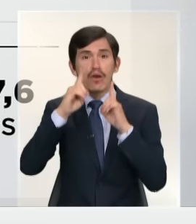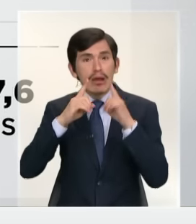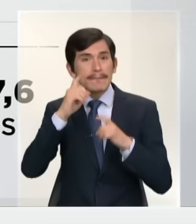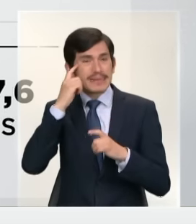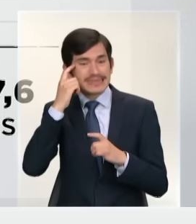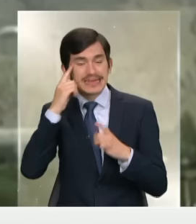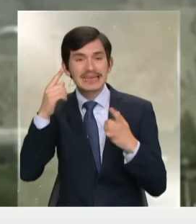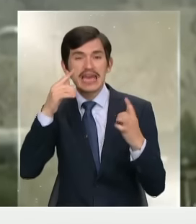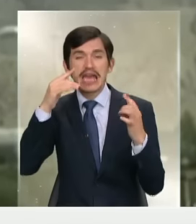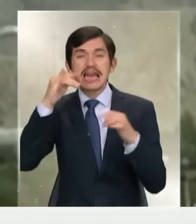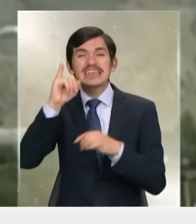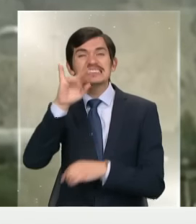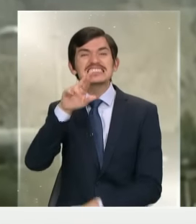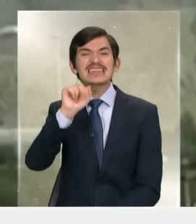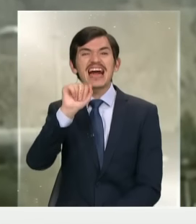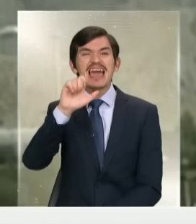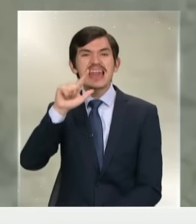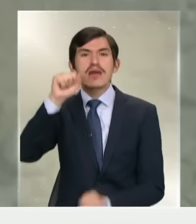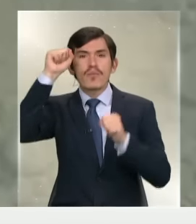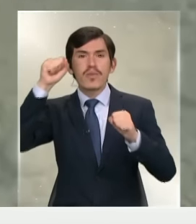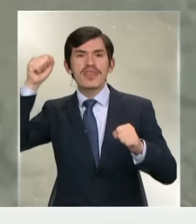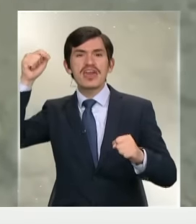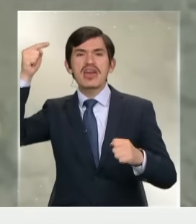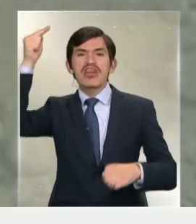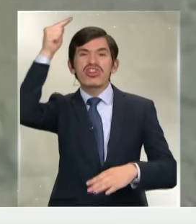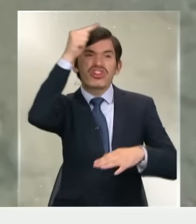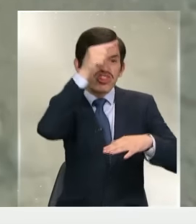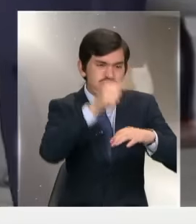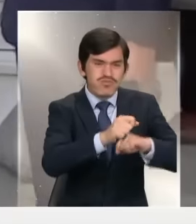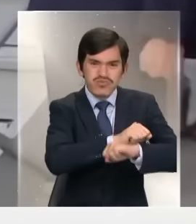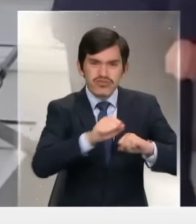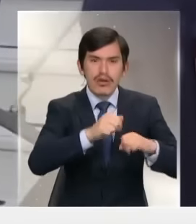Israel podría golpear a las centrales de este recurso en Irán,